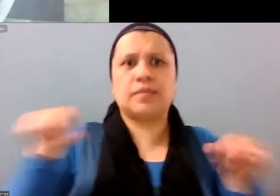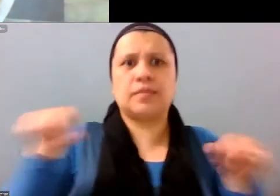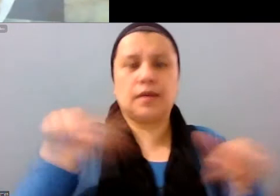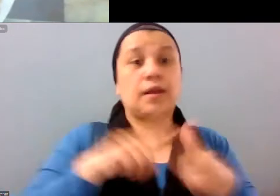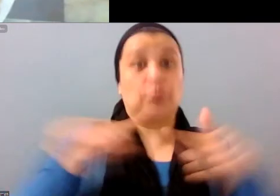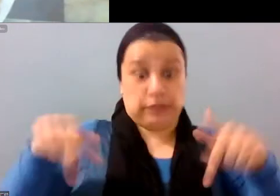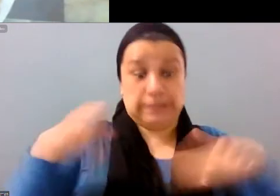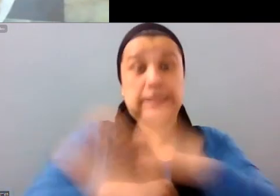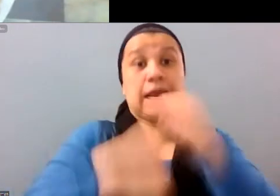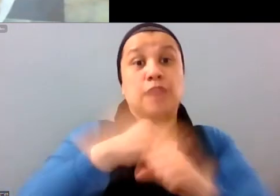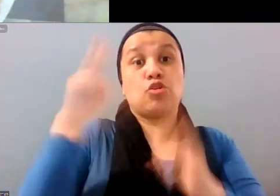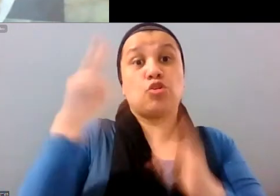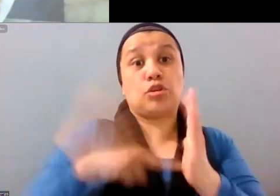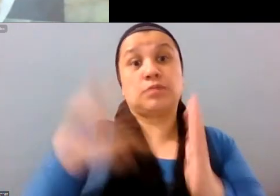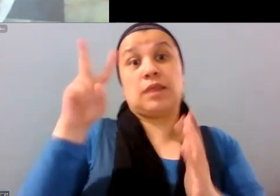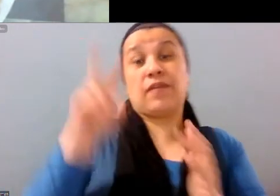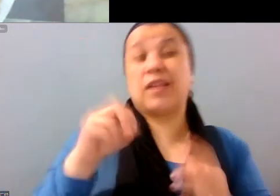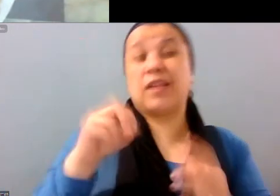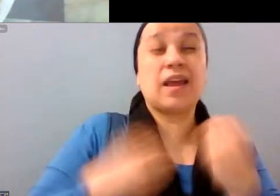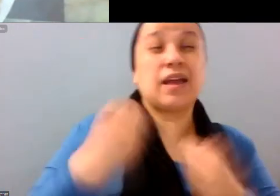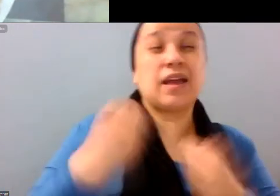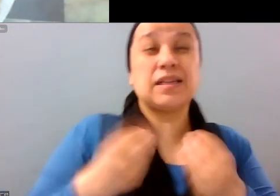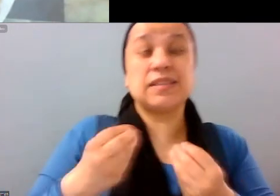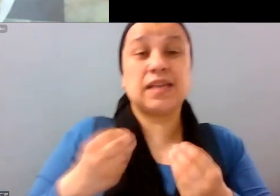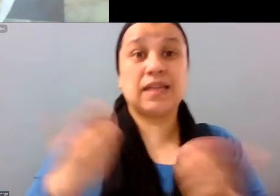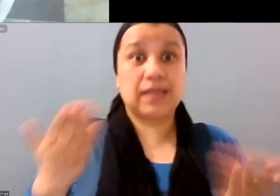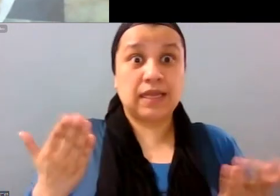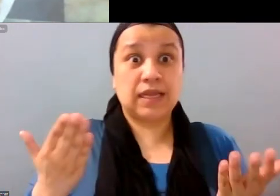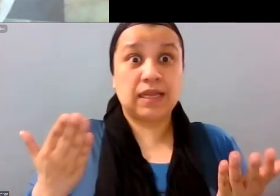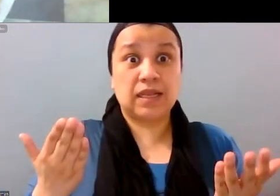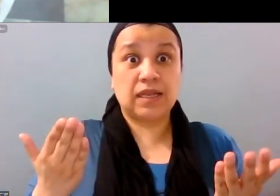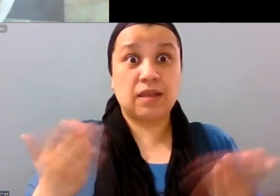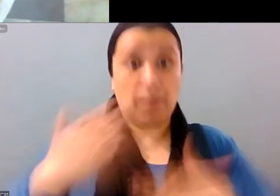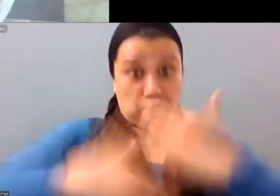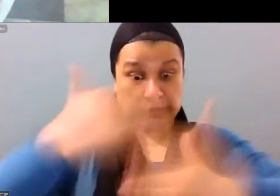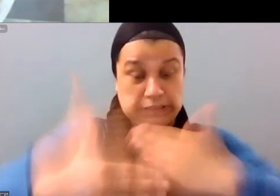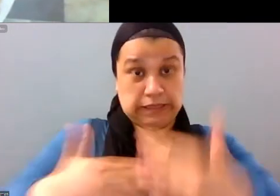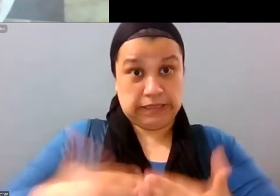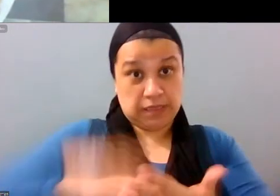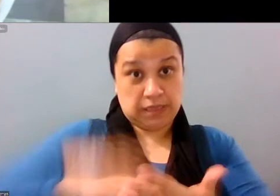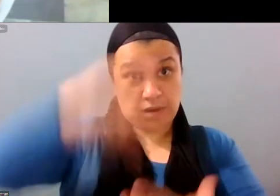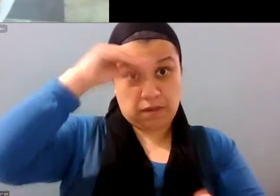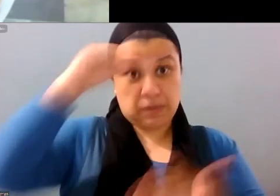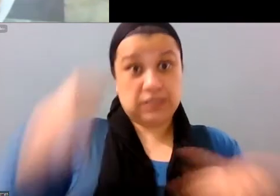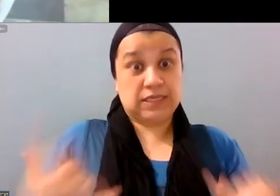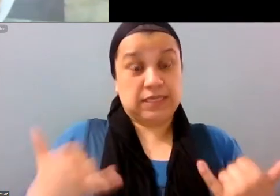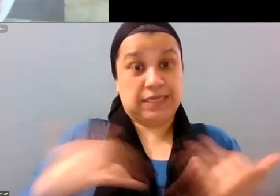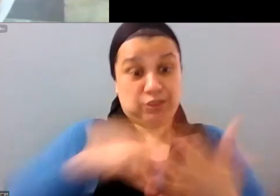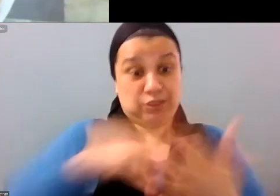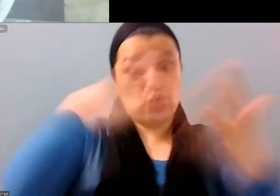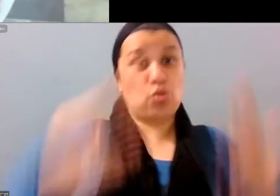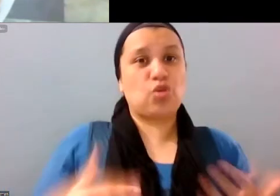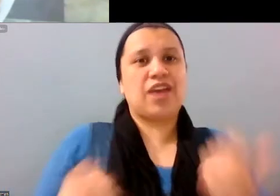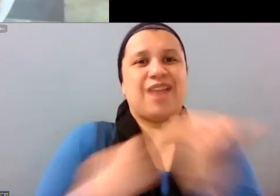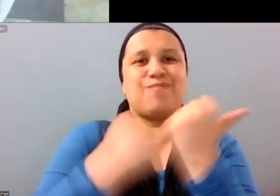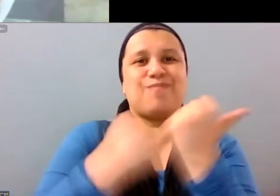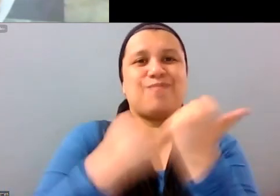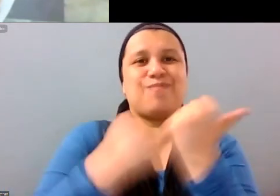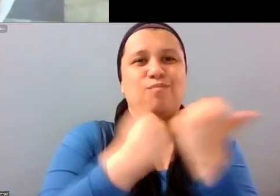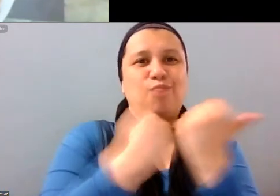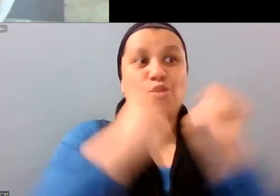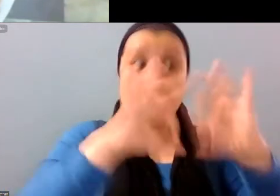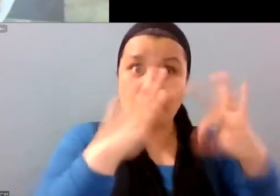lo que hará la diferencia y ha hecho la diferencia en el proceso de aprendizaje de las personas estudiantes es el apoyo familiar con el que han con